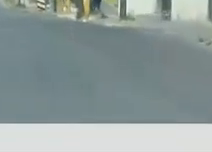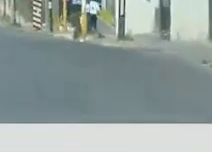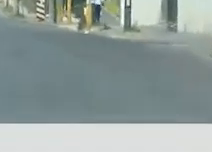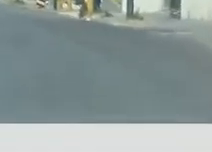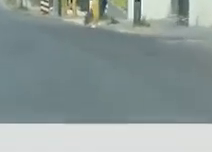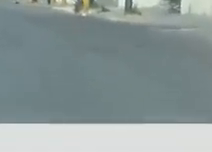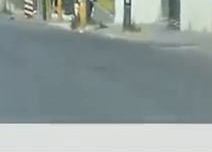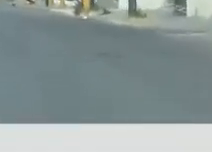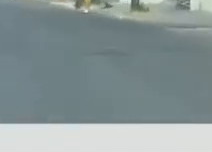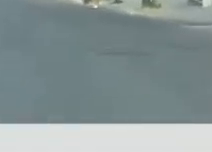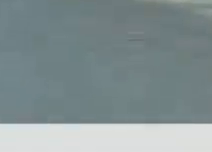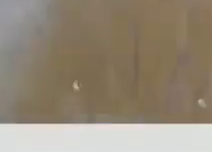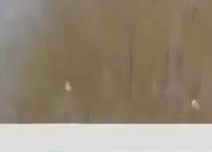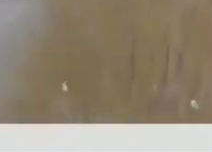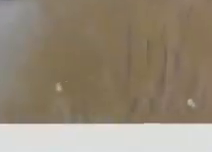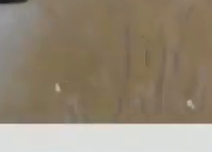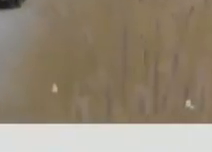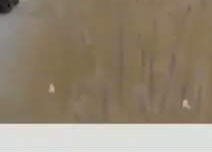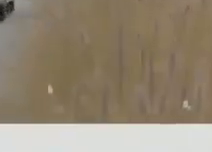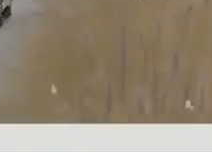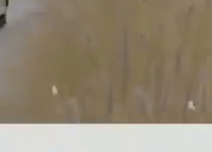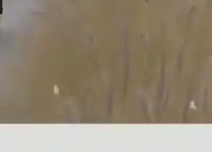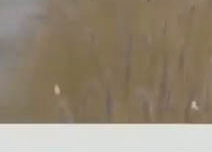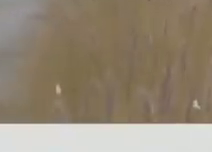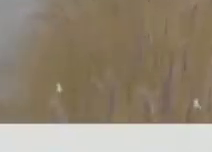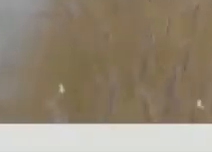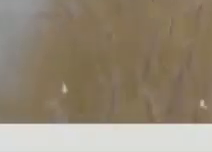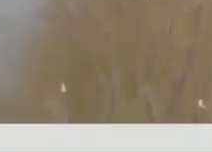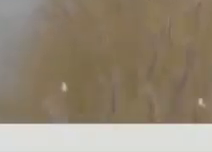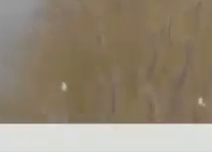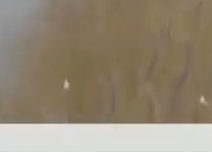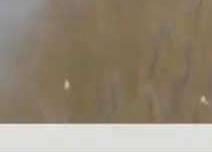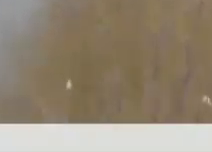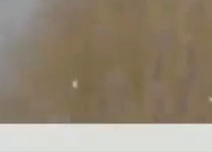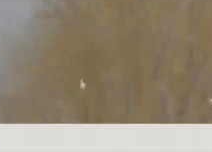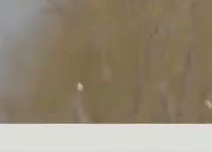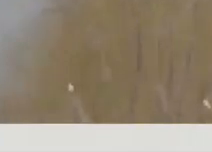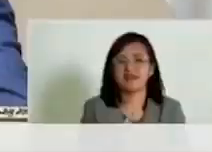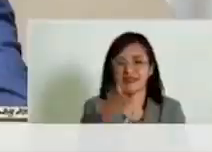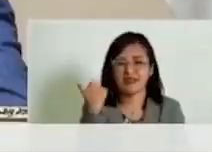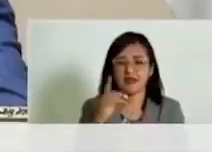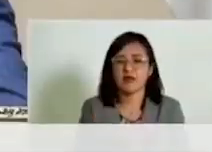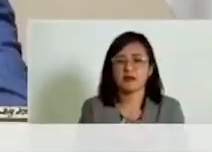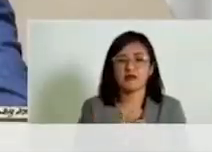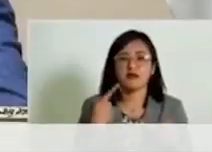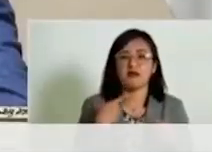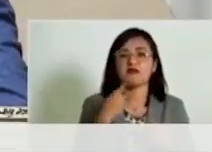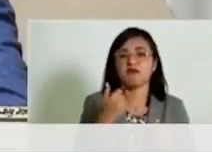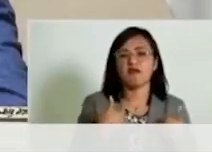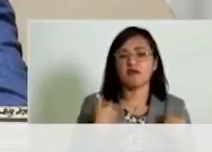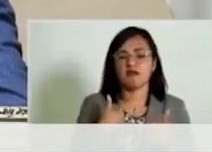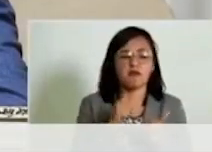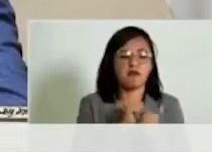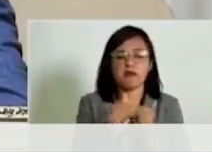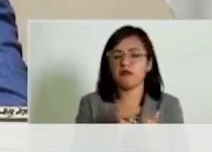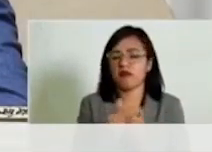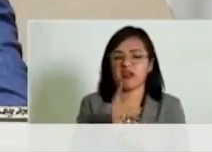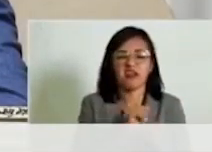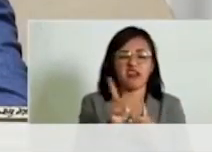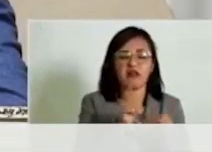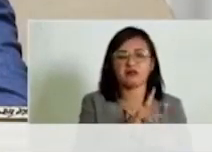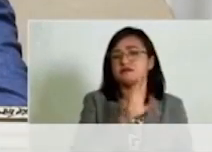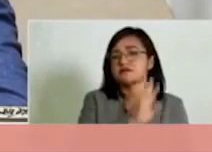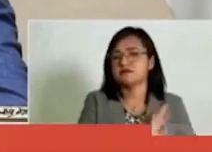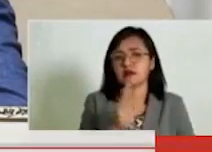mañana, y el número de reportes se incrementó entre los meses de abril y junio. Se van a acabar los